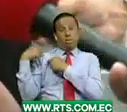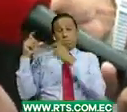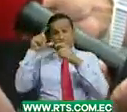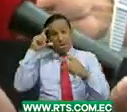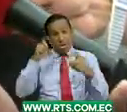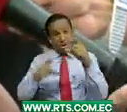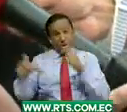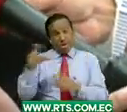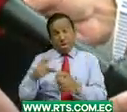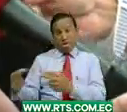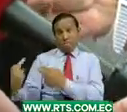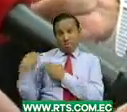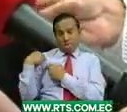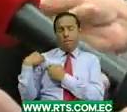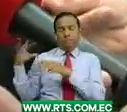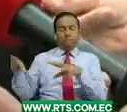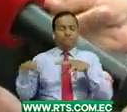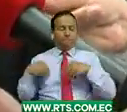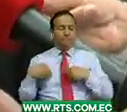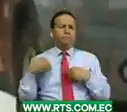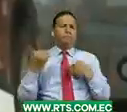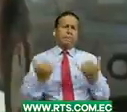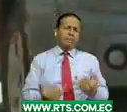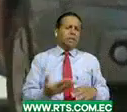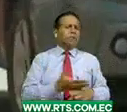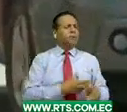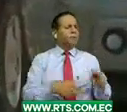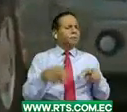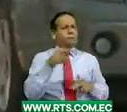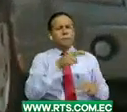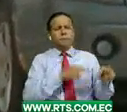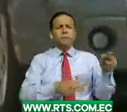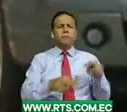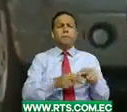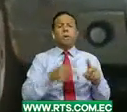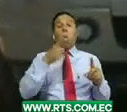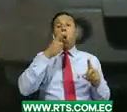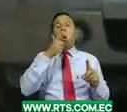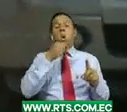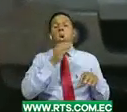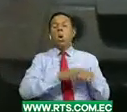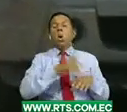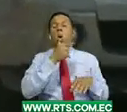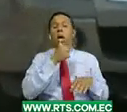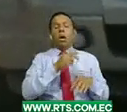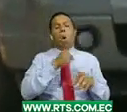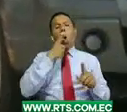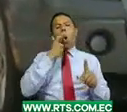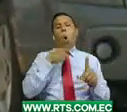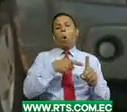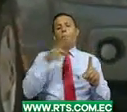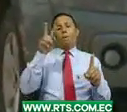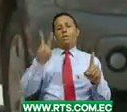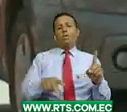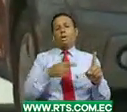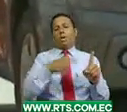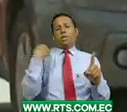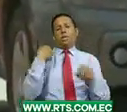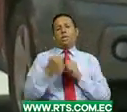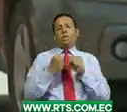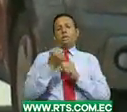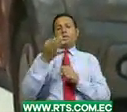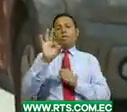de esclarecer este execrable crimen, ¿no? El sospechoso, un ciudadano venezolano de 19 años de edad, también fue parte de